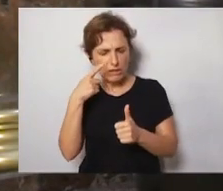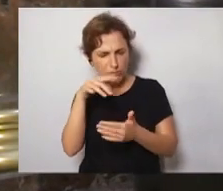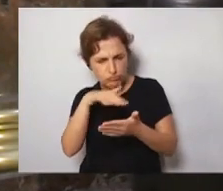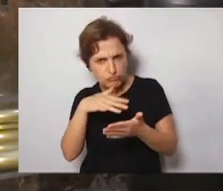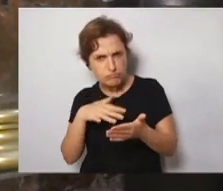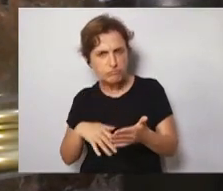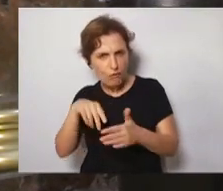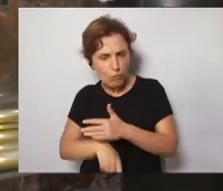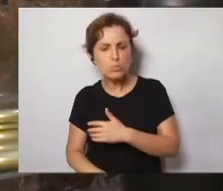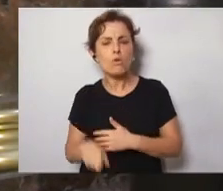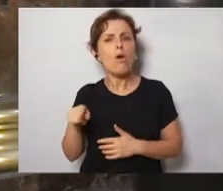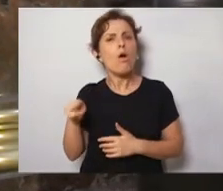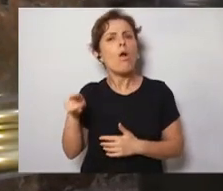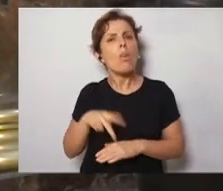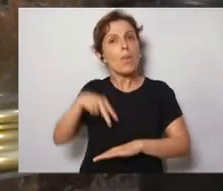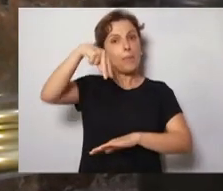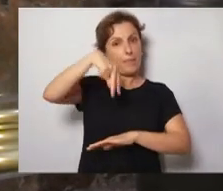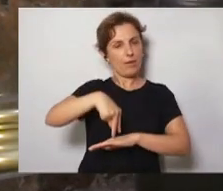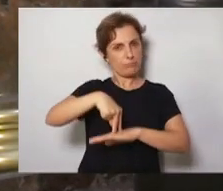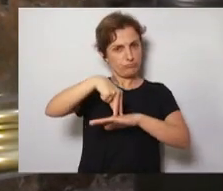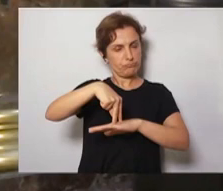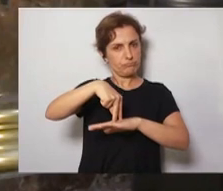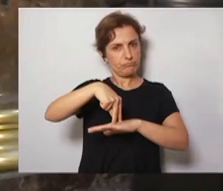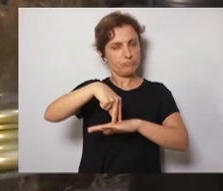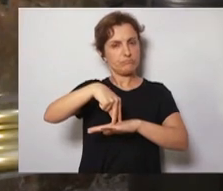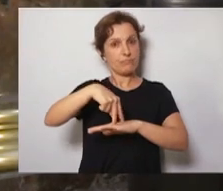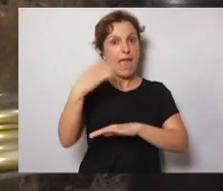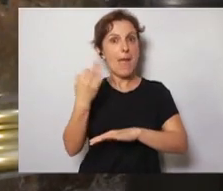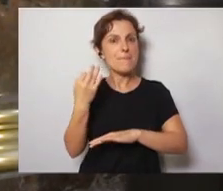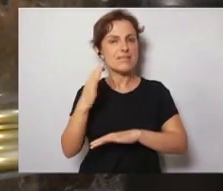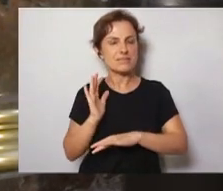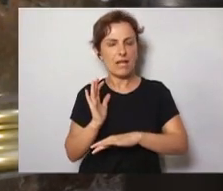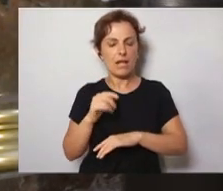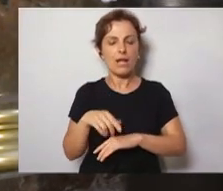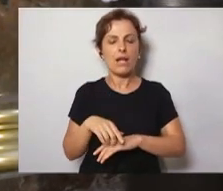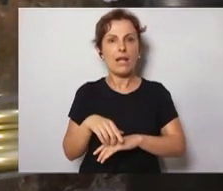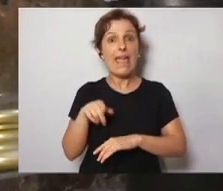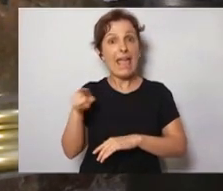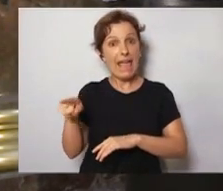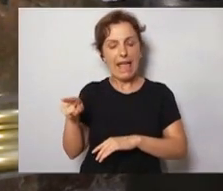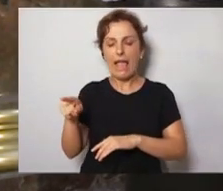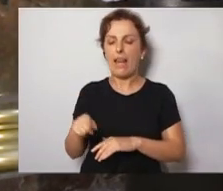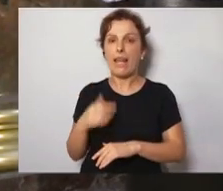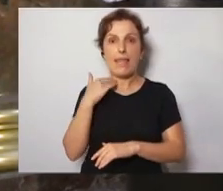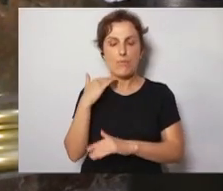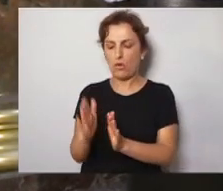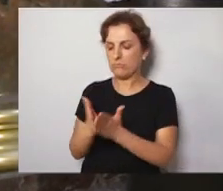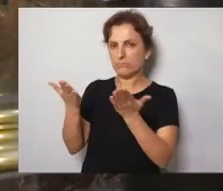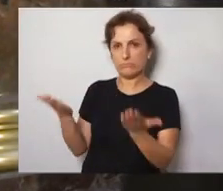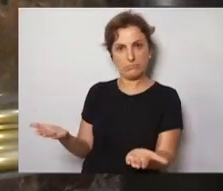madera que habían hecho para la ocasión abrió el libro a la vista de todo el